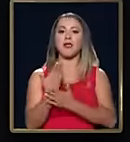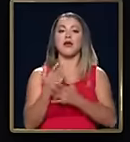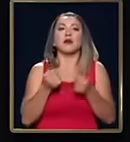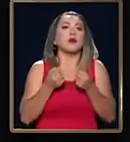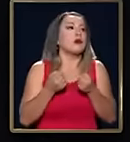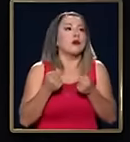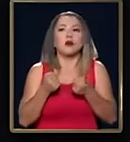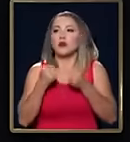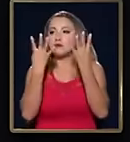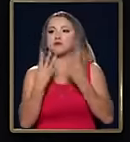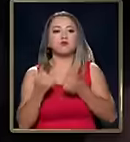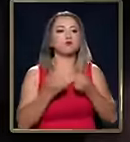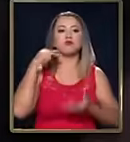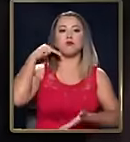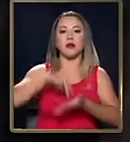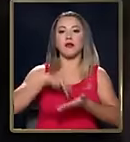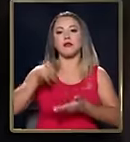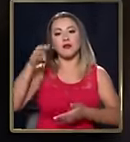llegue esta mierda, weón.